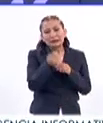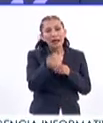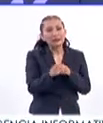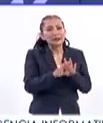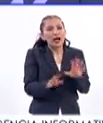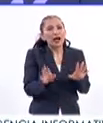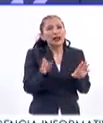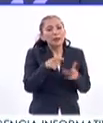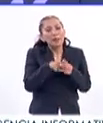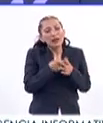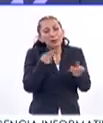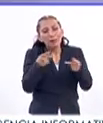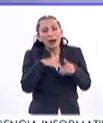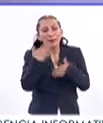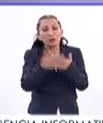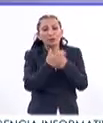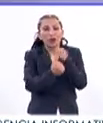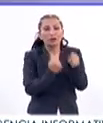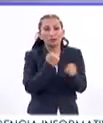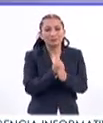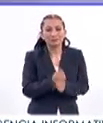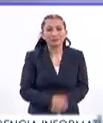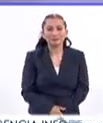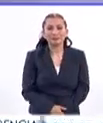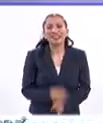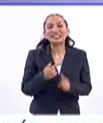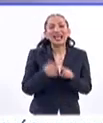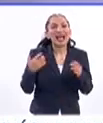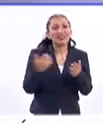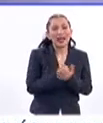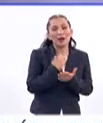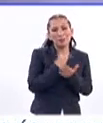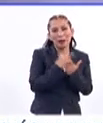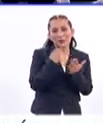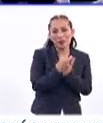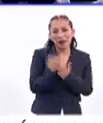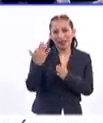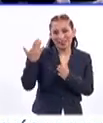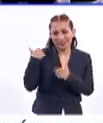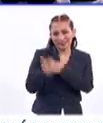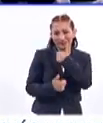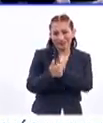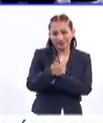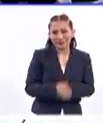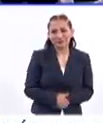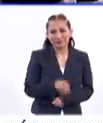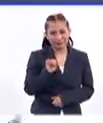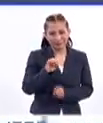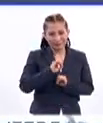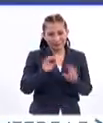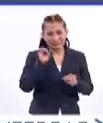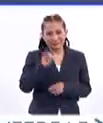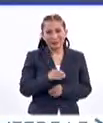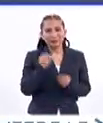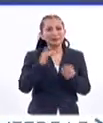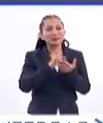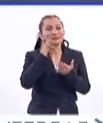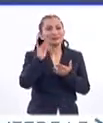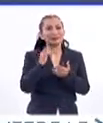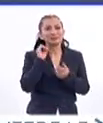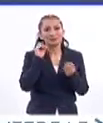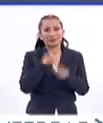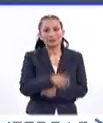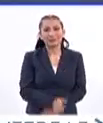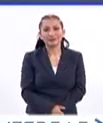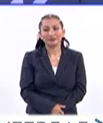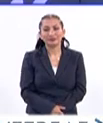pues ya cómo vas a empezar a planear el próximo y las siguientes quiénes ganaron, iniciativas. antes hay que ver ¿Quiénes quiénes ganaron? ganaron y Claro. No, claro que sí, claro que sí. Gracias, Muchísimas Abril. gracias, Iván.